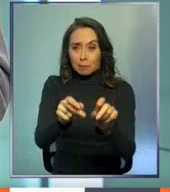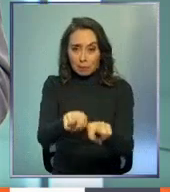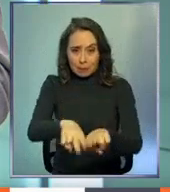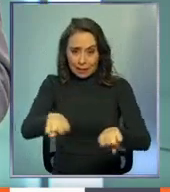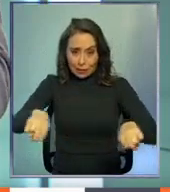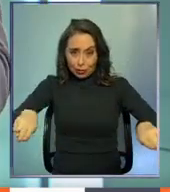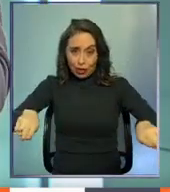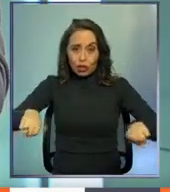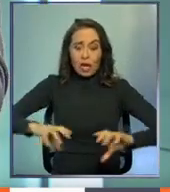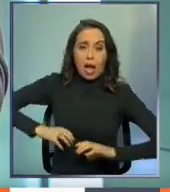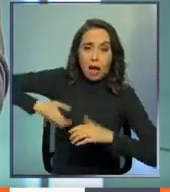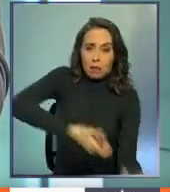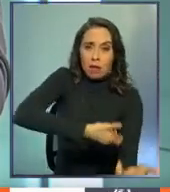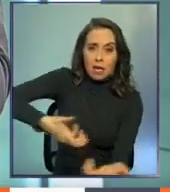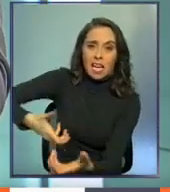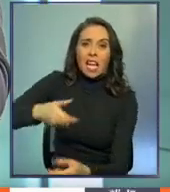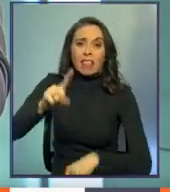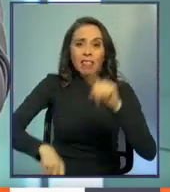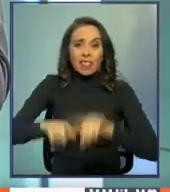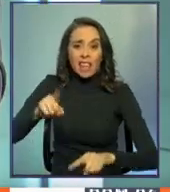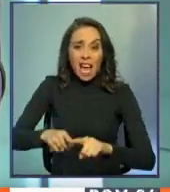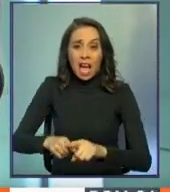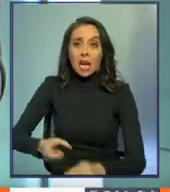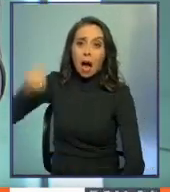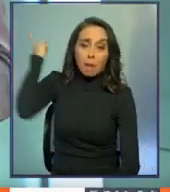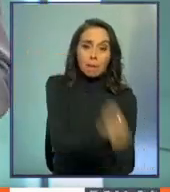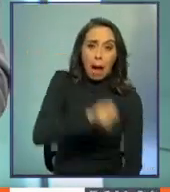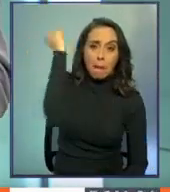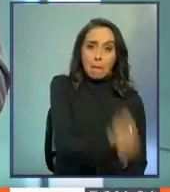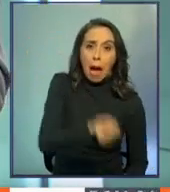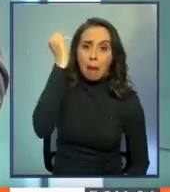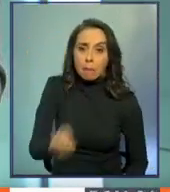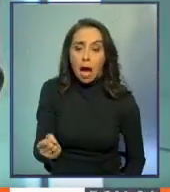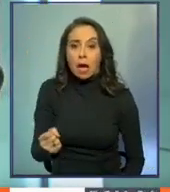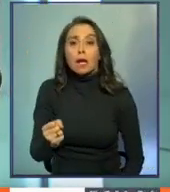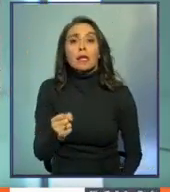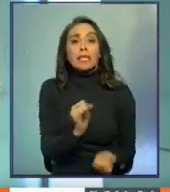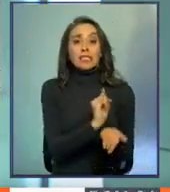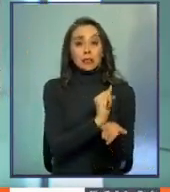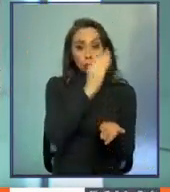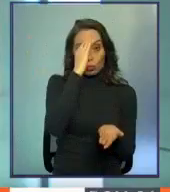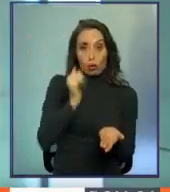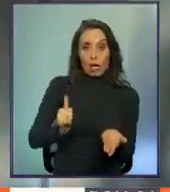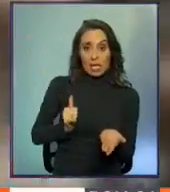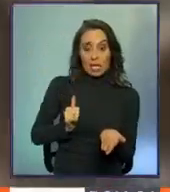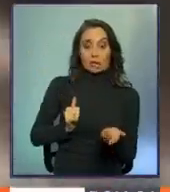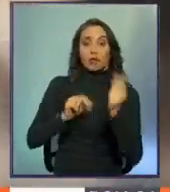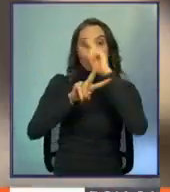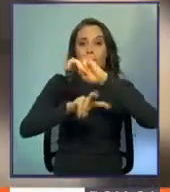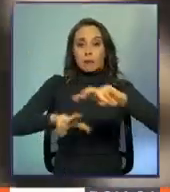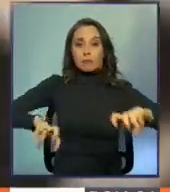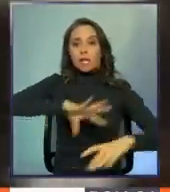objetos contundentes. Desde el ejército anunciaron el inicio de una investigación sumaria.